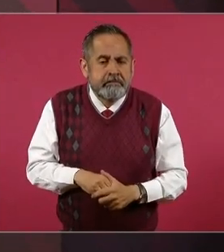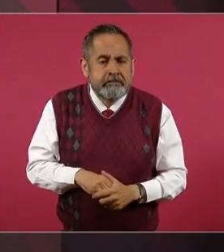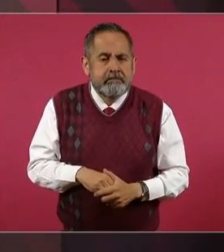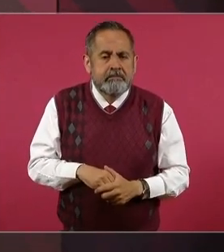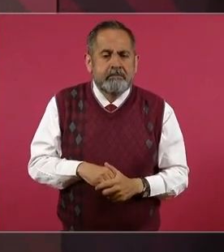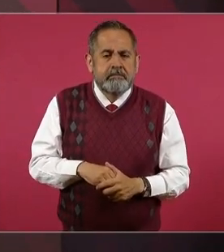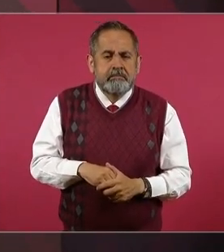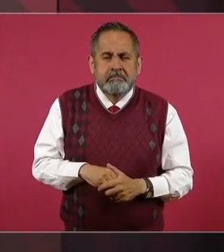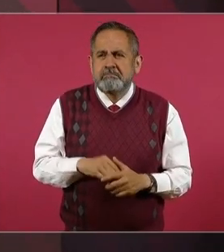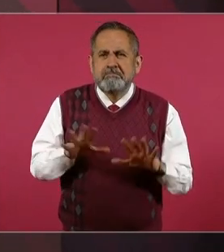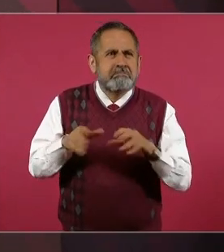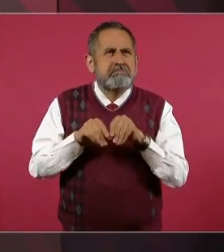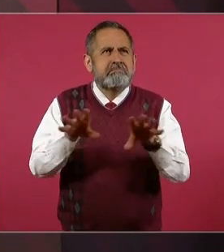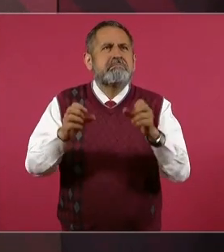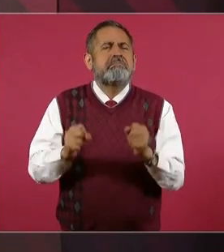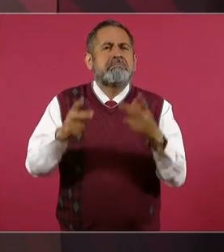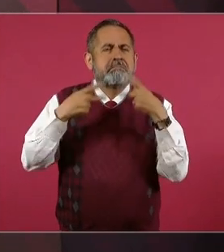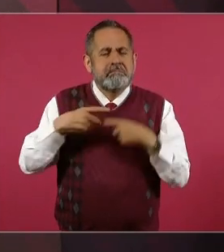cuando mucho,